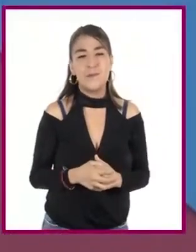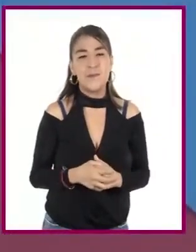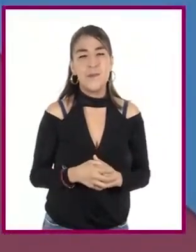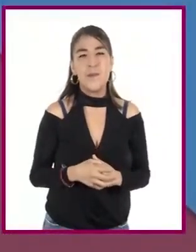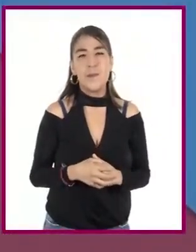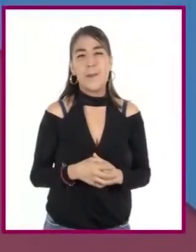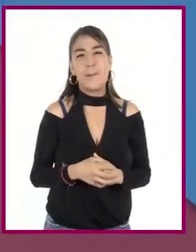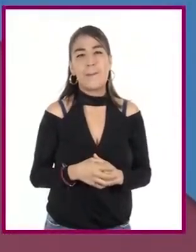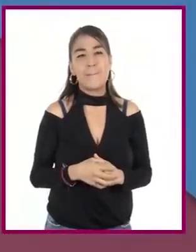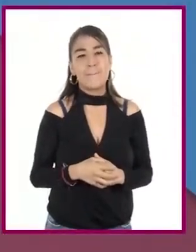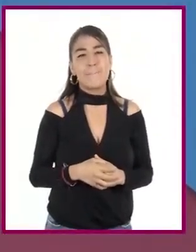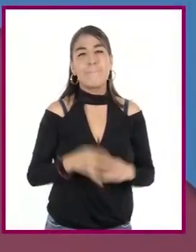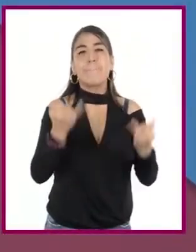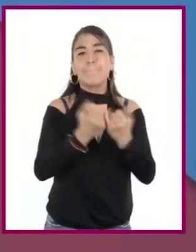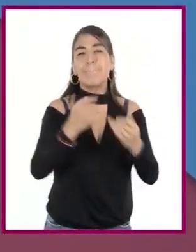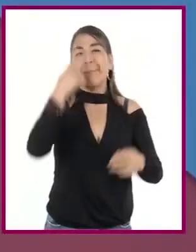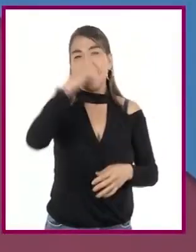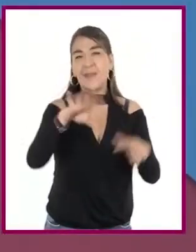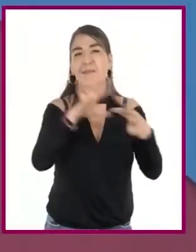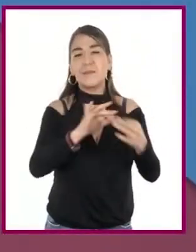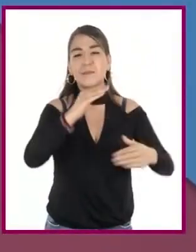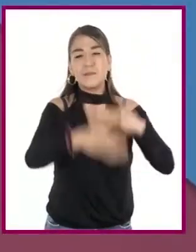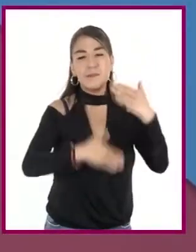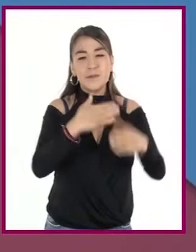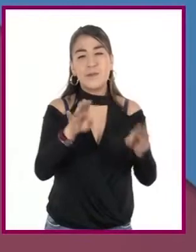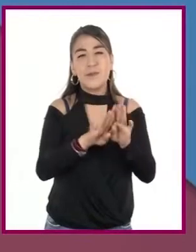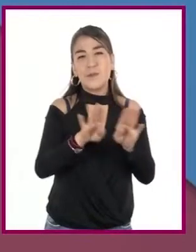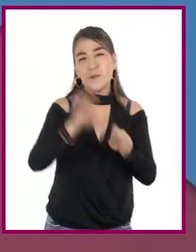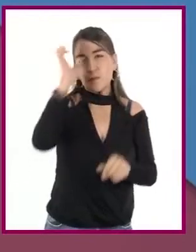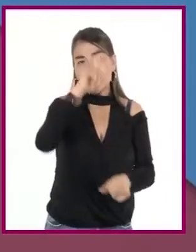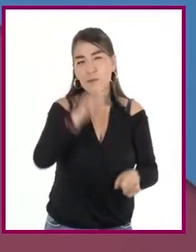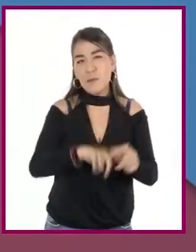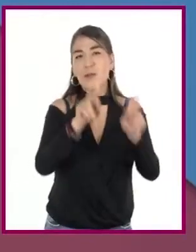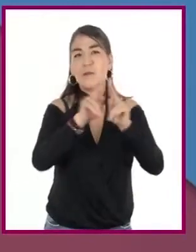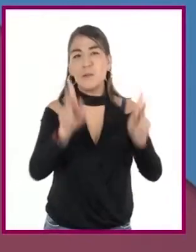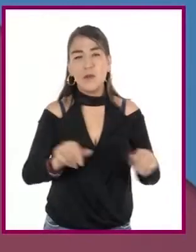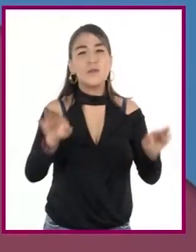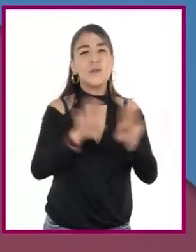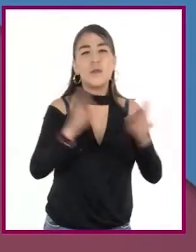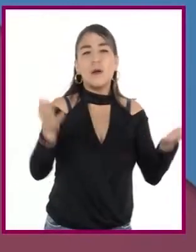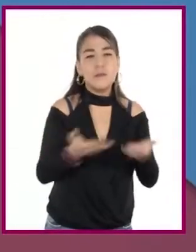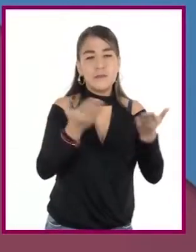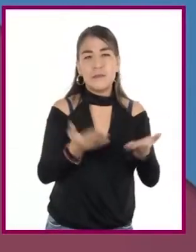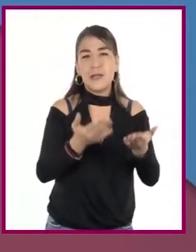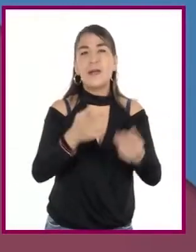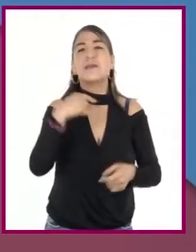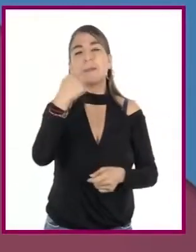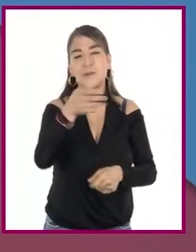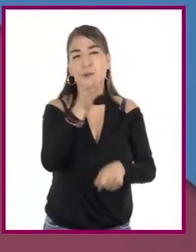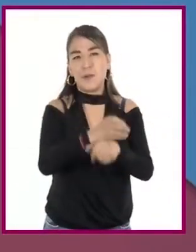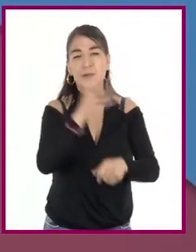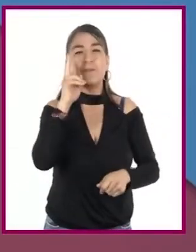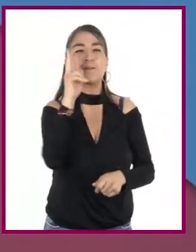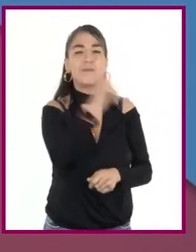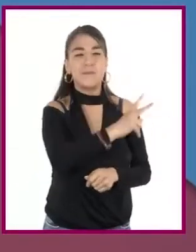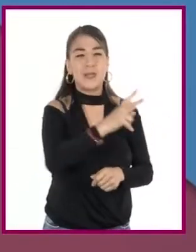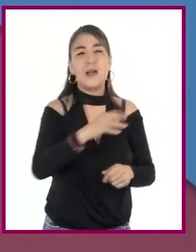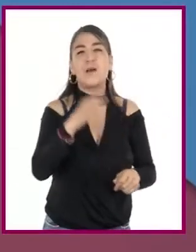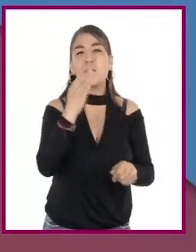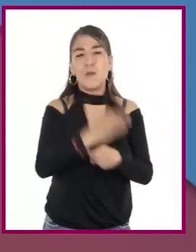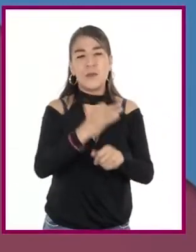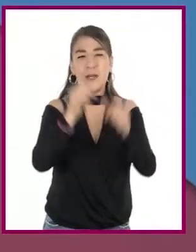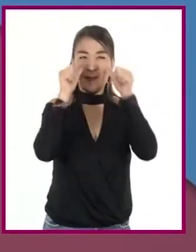Para destacar la trascendencia de la cultura de paz y cómo fomentarla, les invito a prestar atención